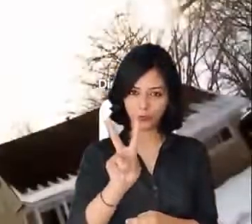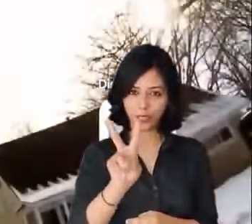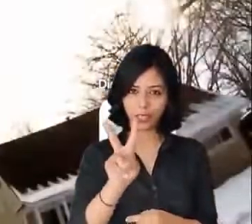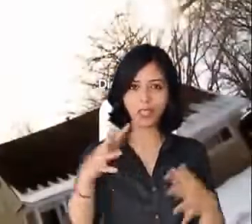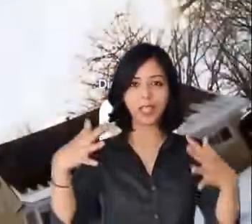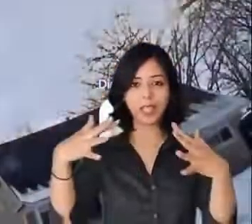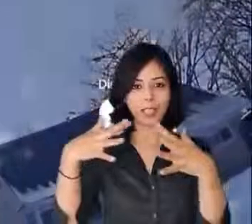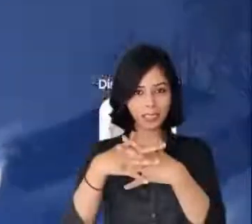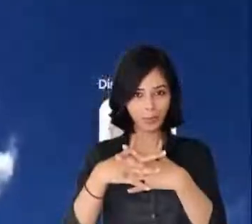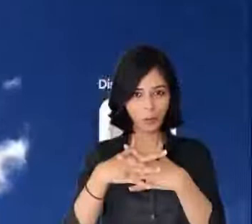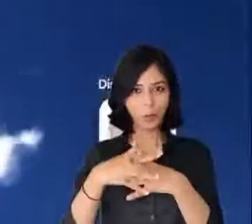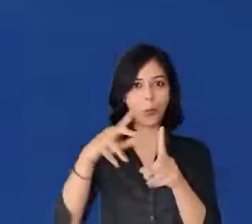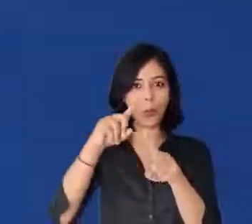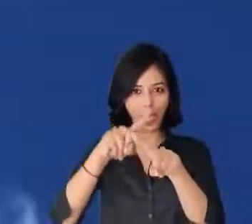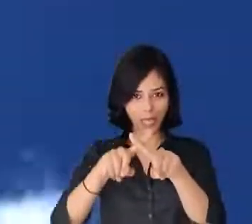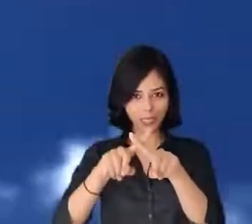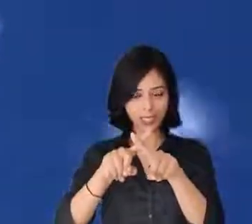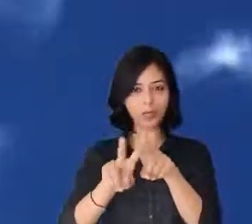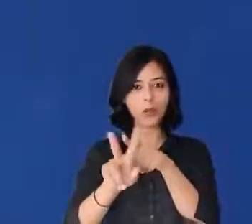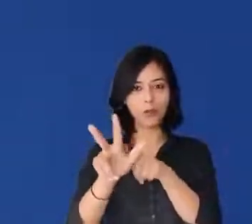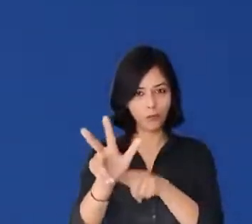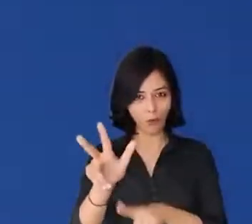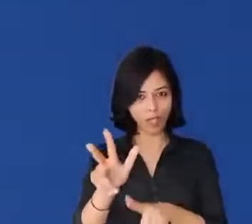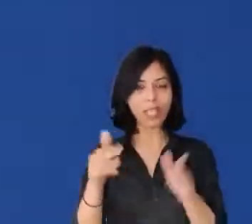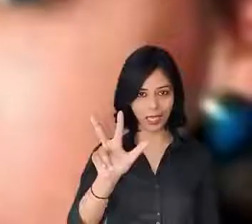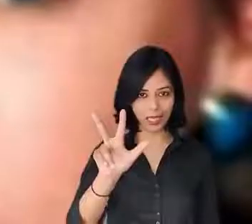Más de 12 horas antes de la estimación original.